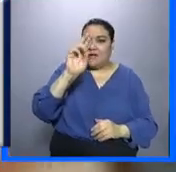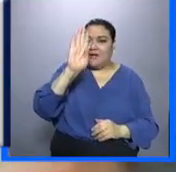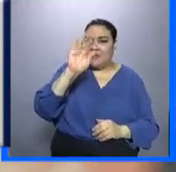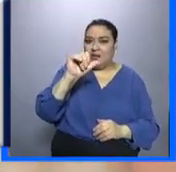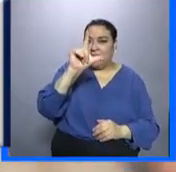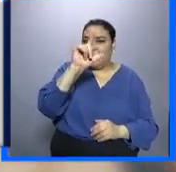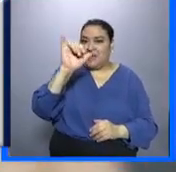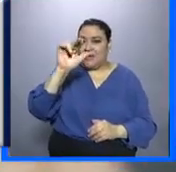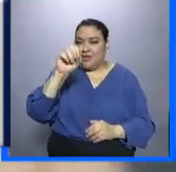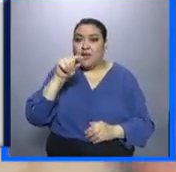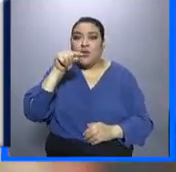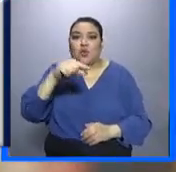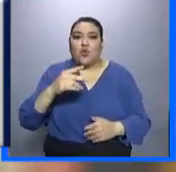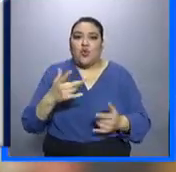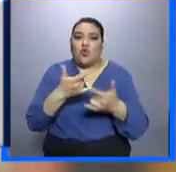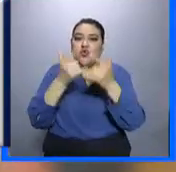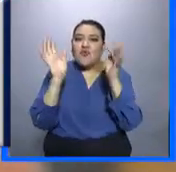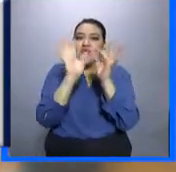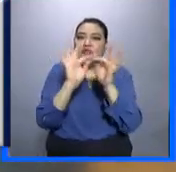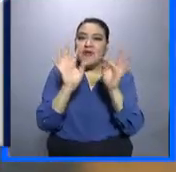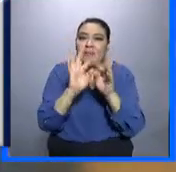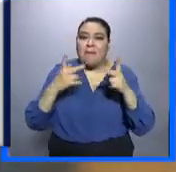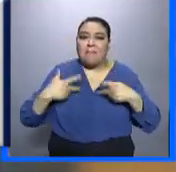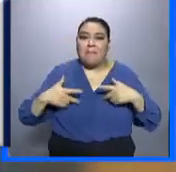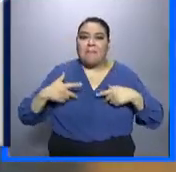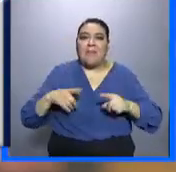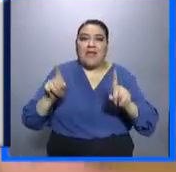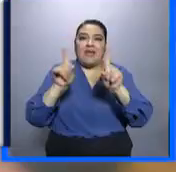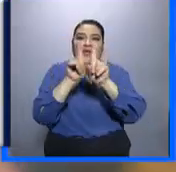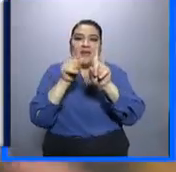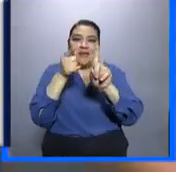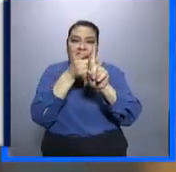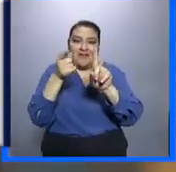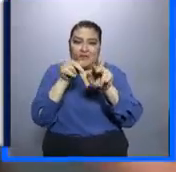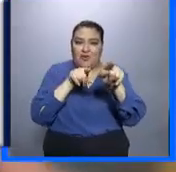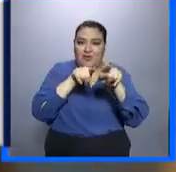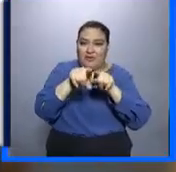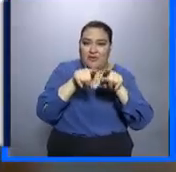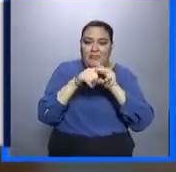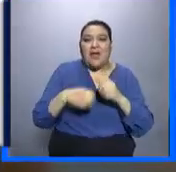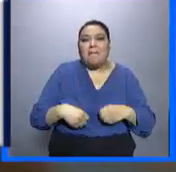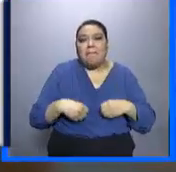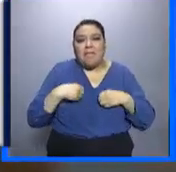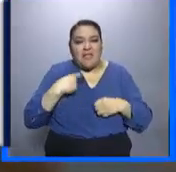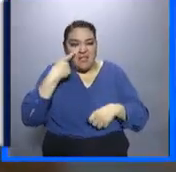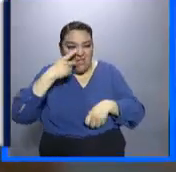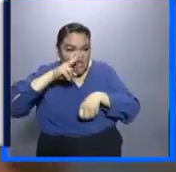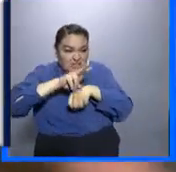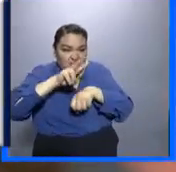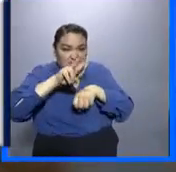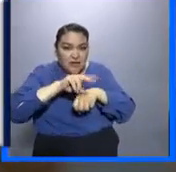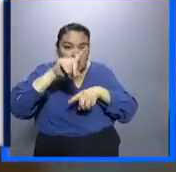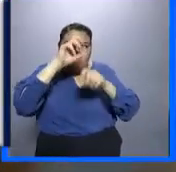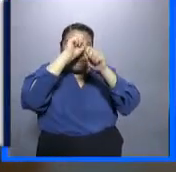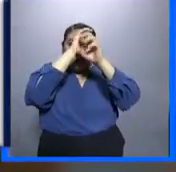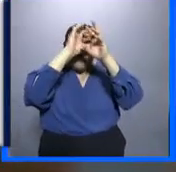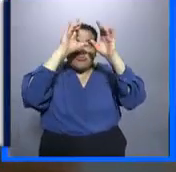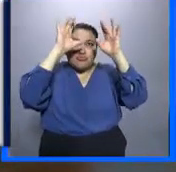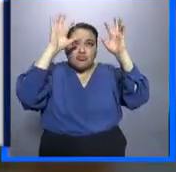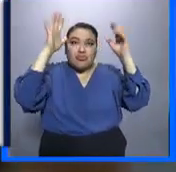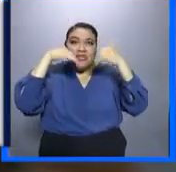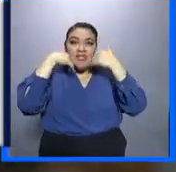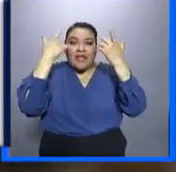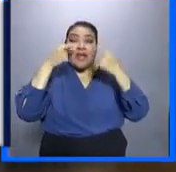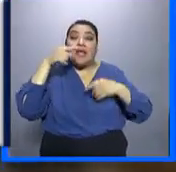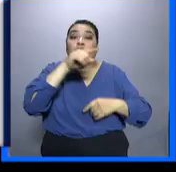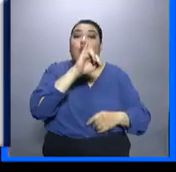los anhelos, tensiones y rutinas de dos hermanas atrapadas en una vida de vigilancia y sueños postergados.